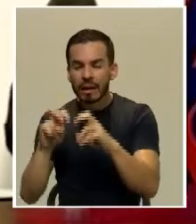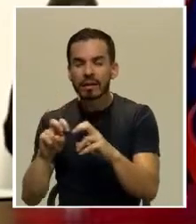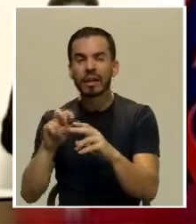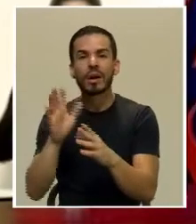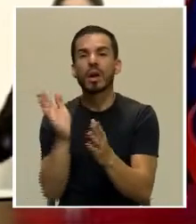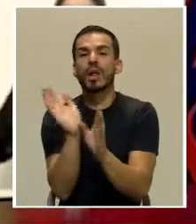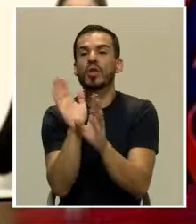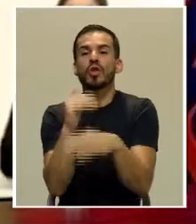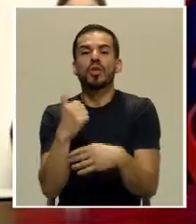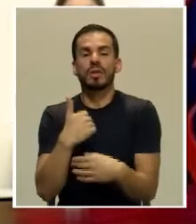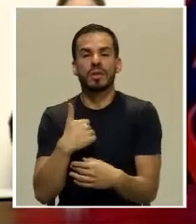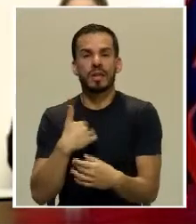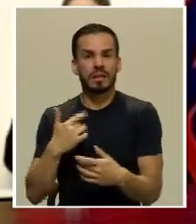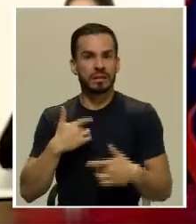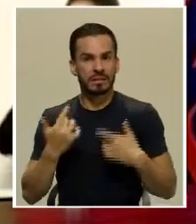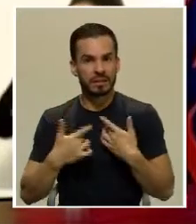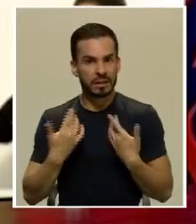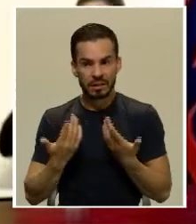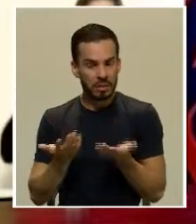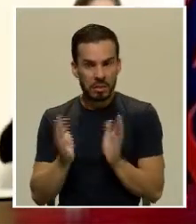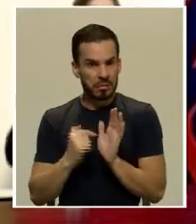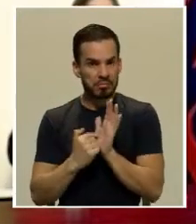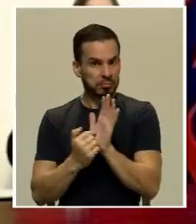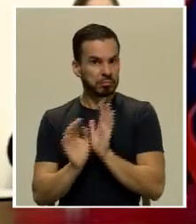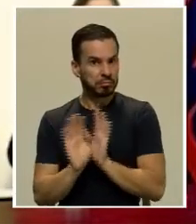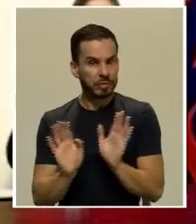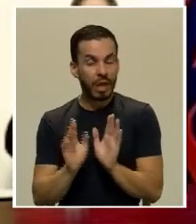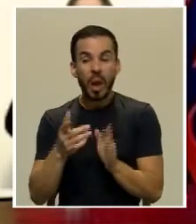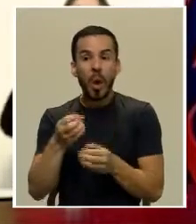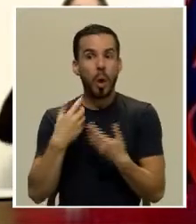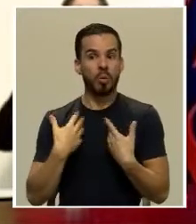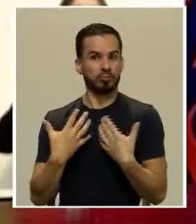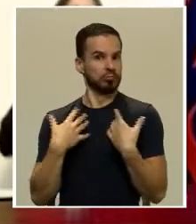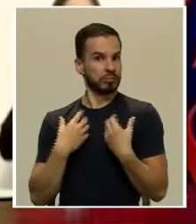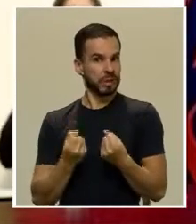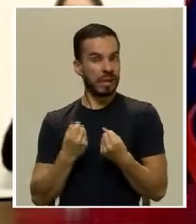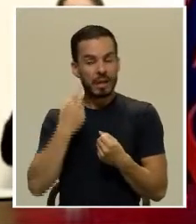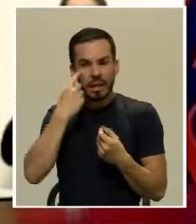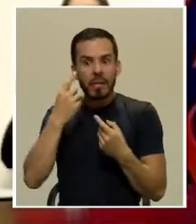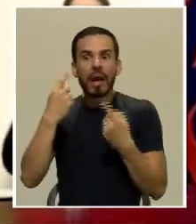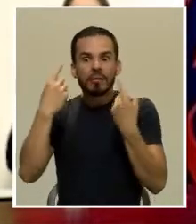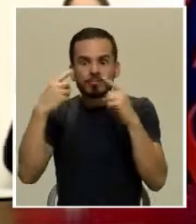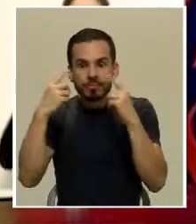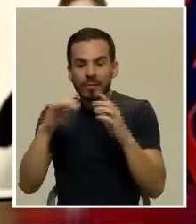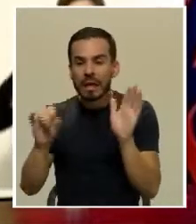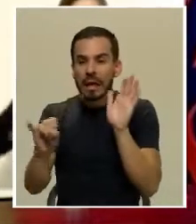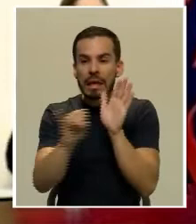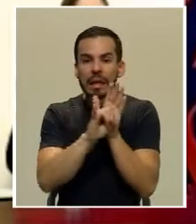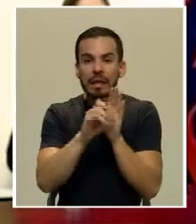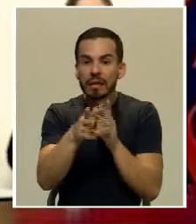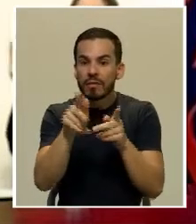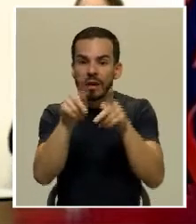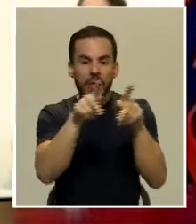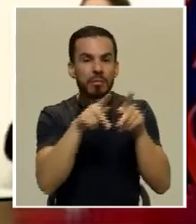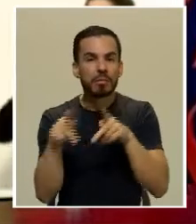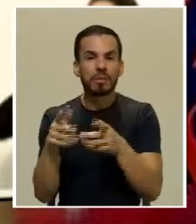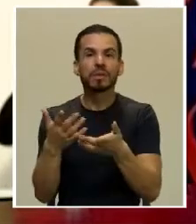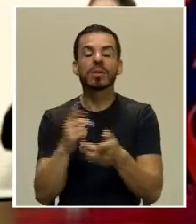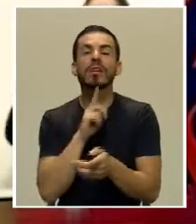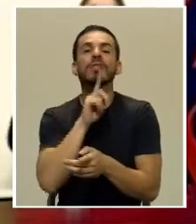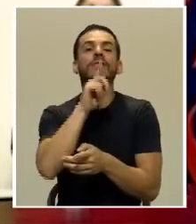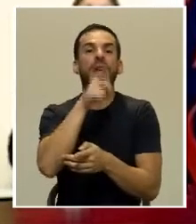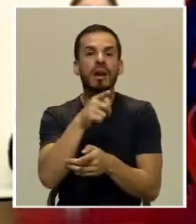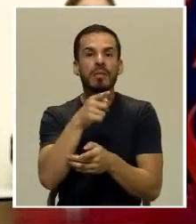población que no tiene síntomas, que no ha presentado síntomas o que está sana, para lograr identificar a aquellas personas